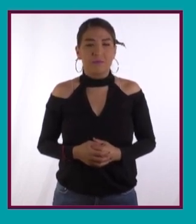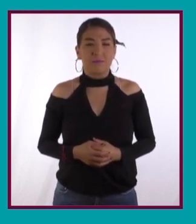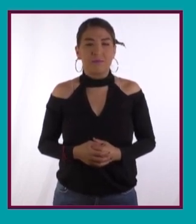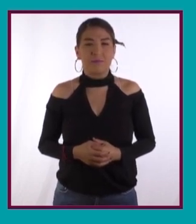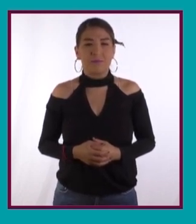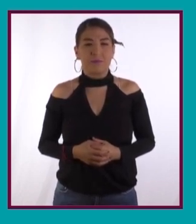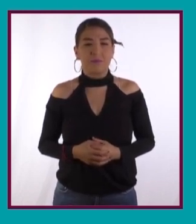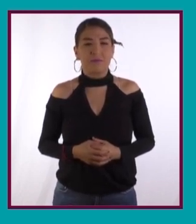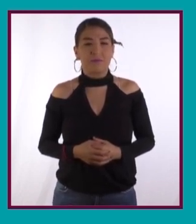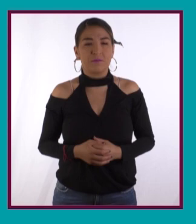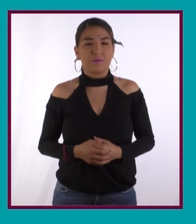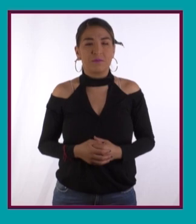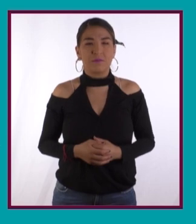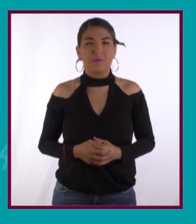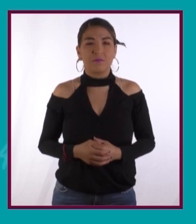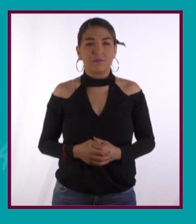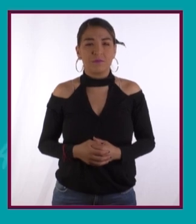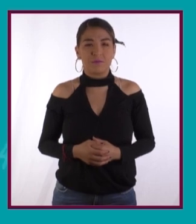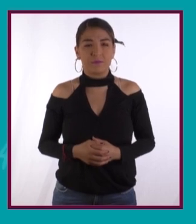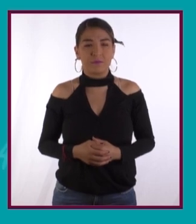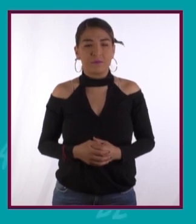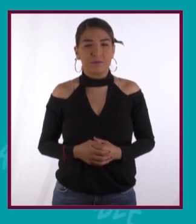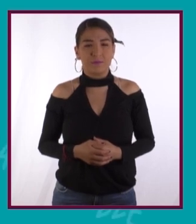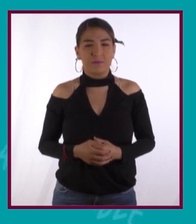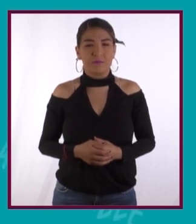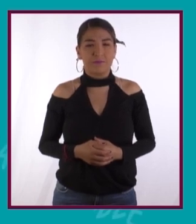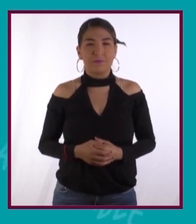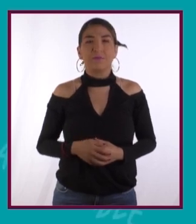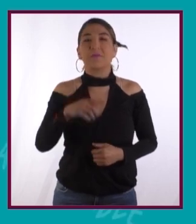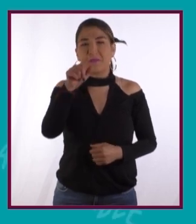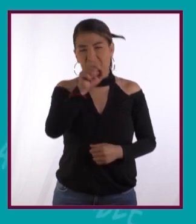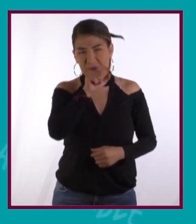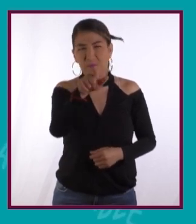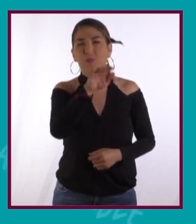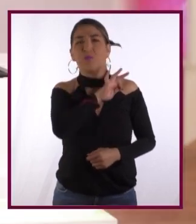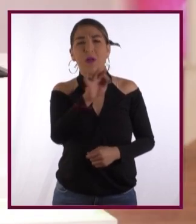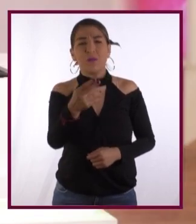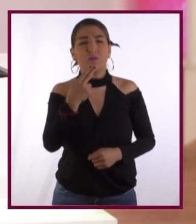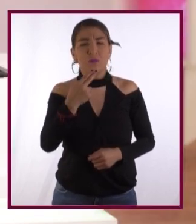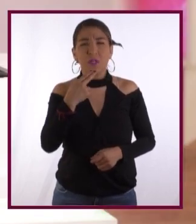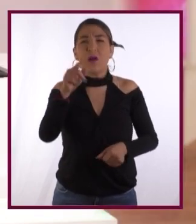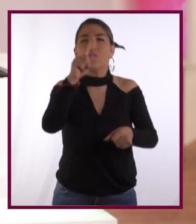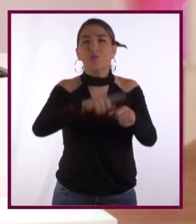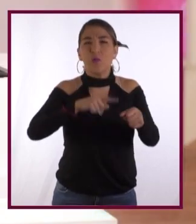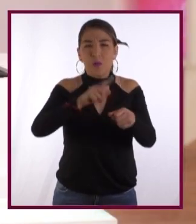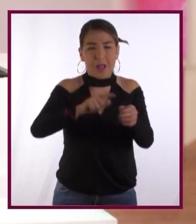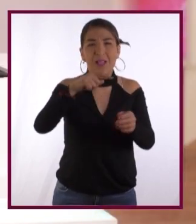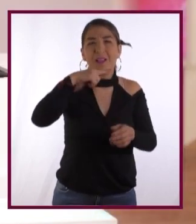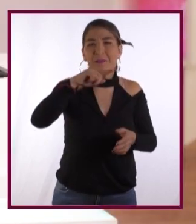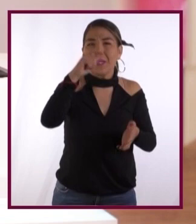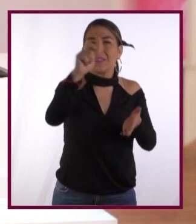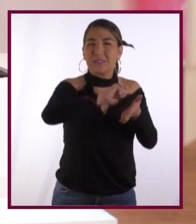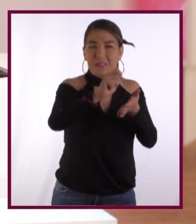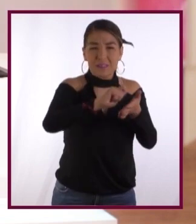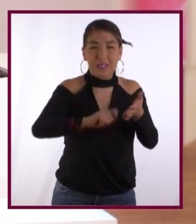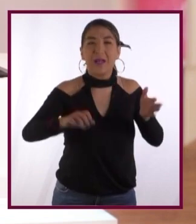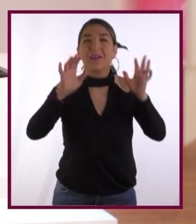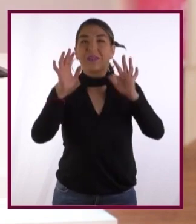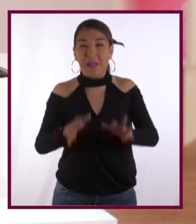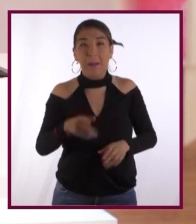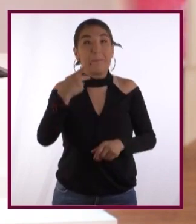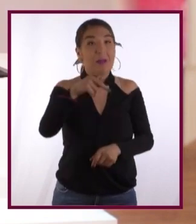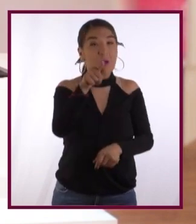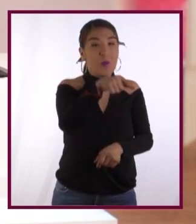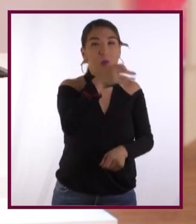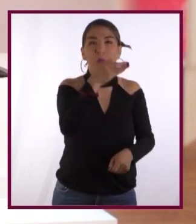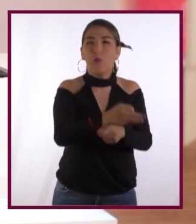negro, unas tijeras y una hoja de papel o de cartón. También podremos usar colores para cuando hayamos dominado